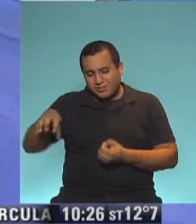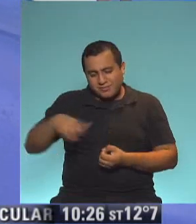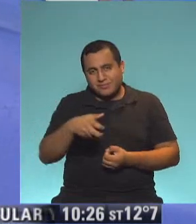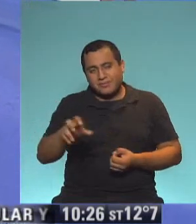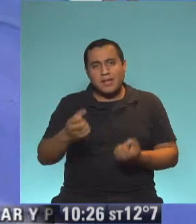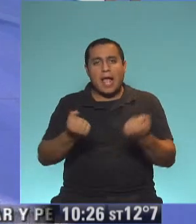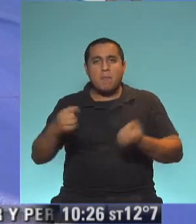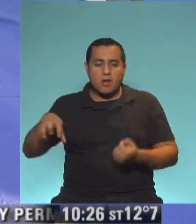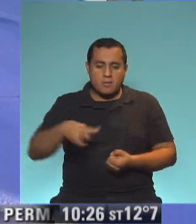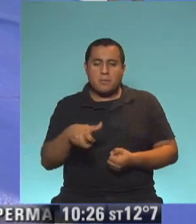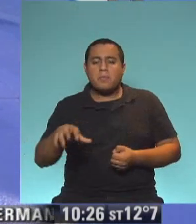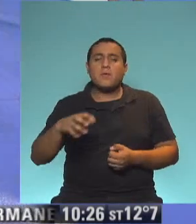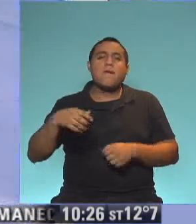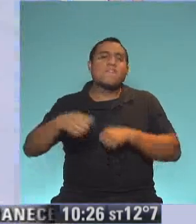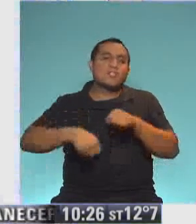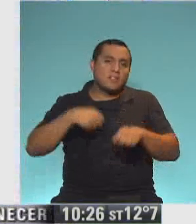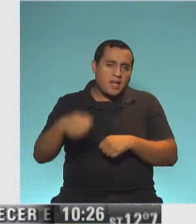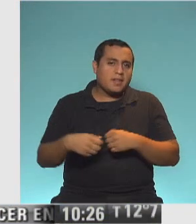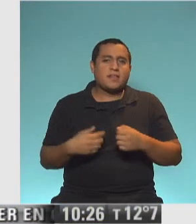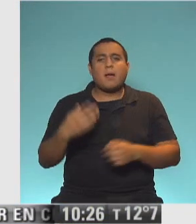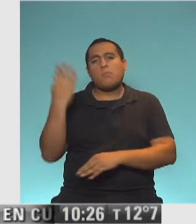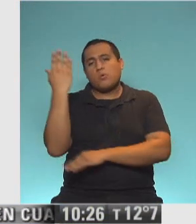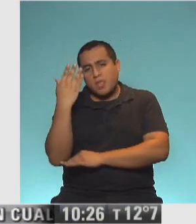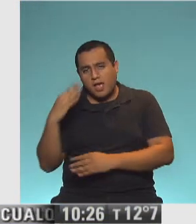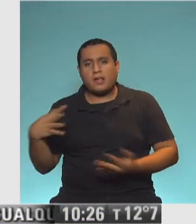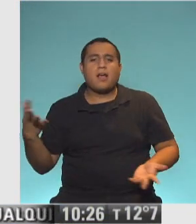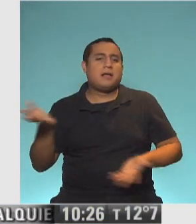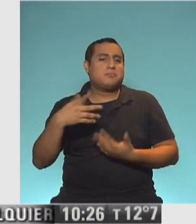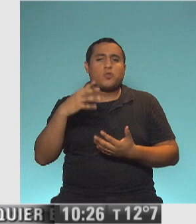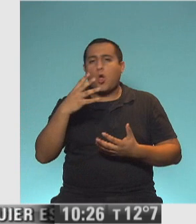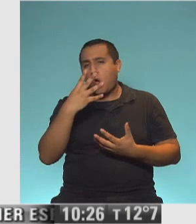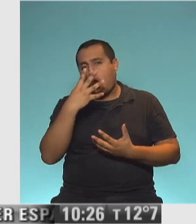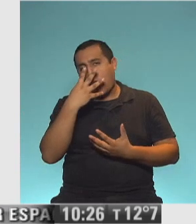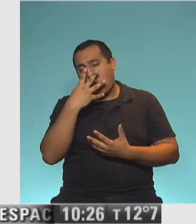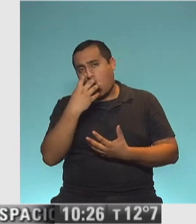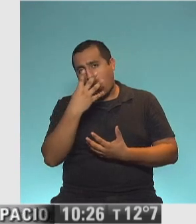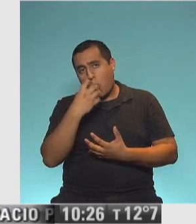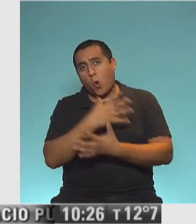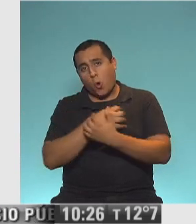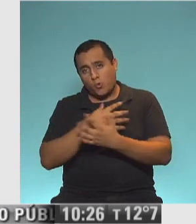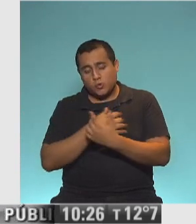camioncitos, bicicletas, muñecas, ositos. Y pregunto, ¿quién juega con cada cosa?